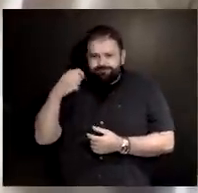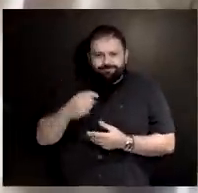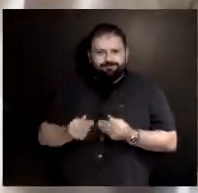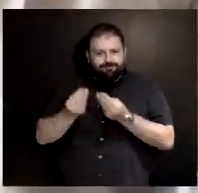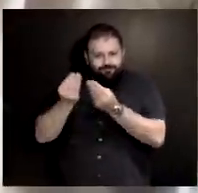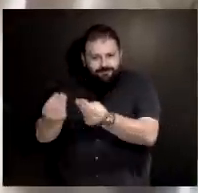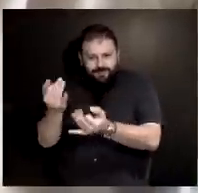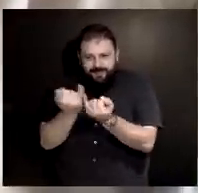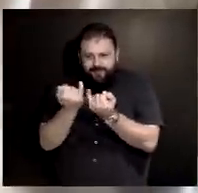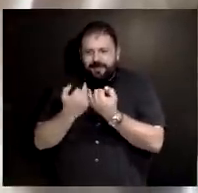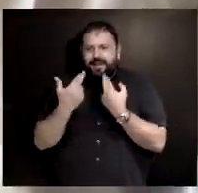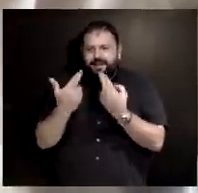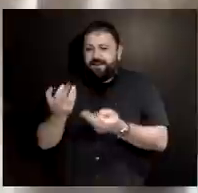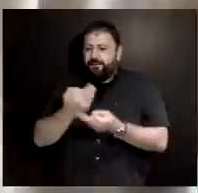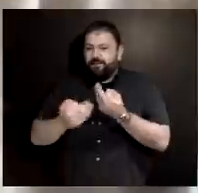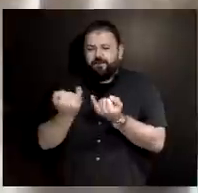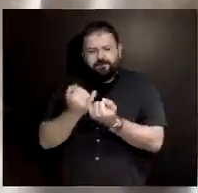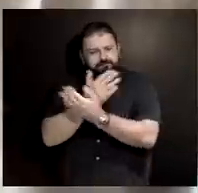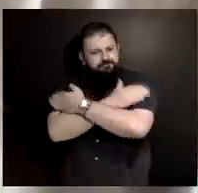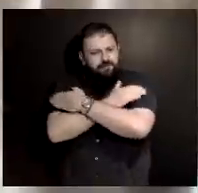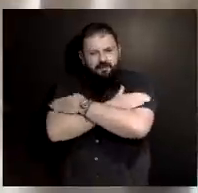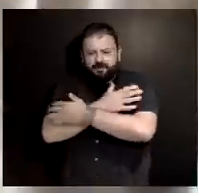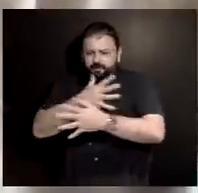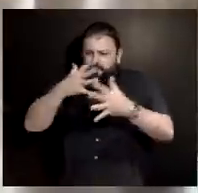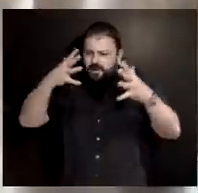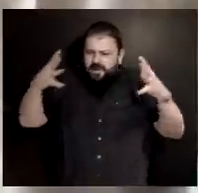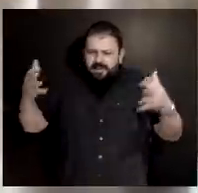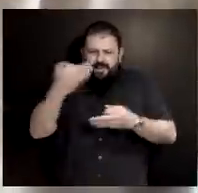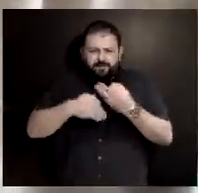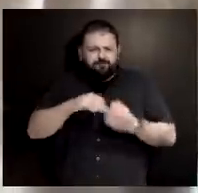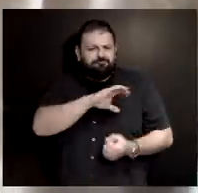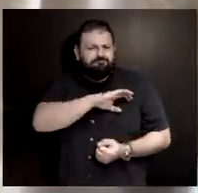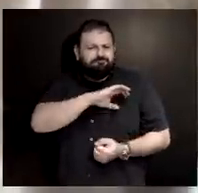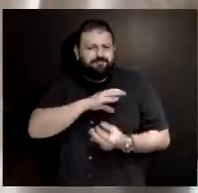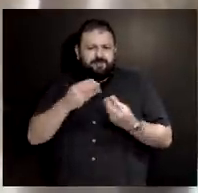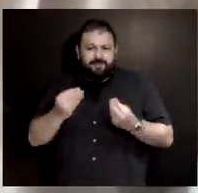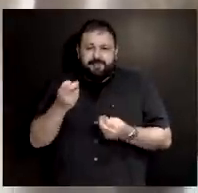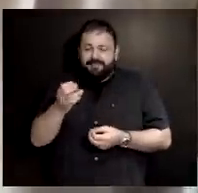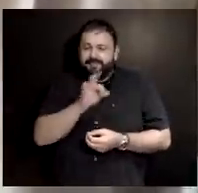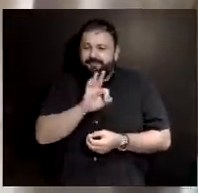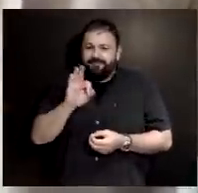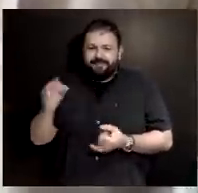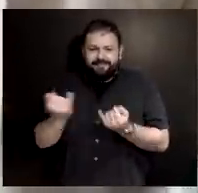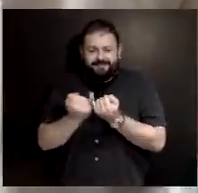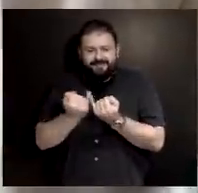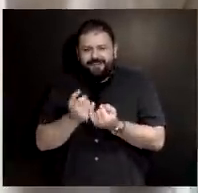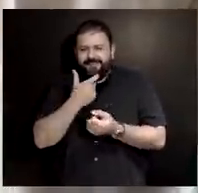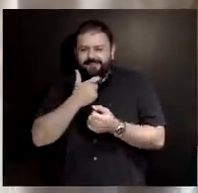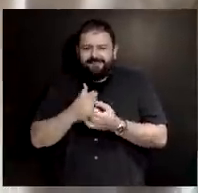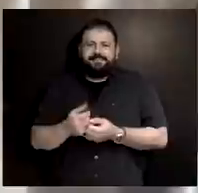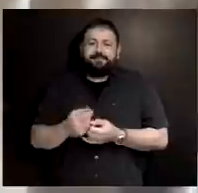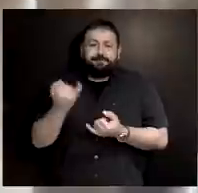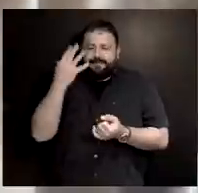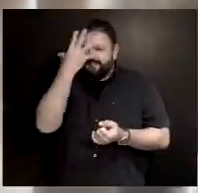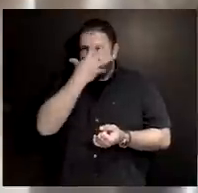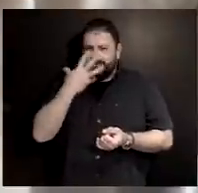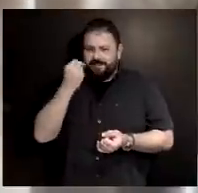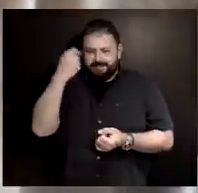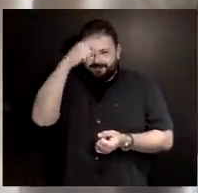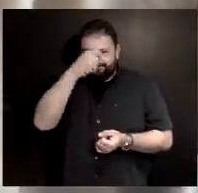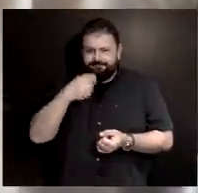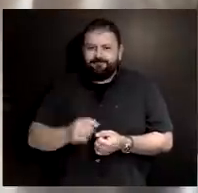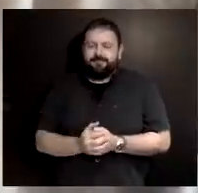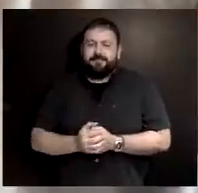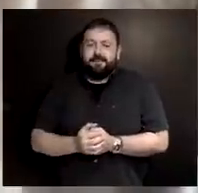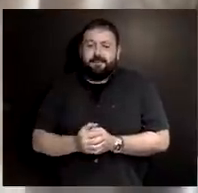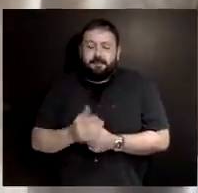mando un abrazo grande, los queremos mucho de verdad. Regalen salud en estas fechas. Así es. Y belleza.